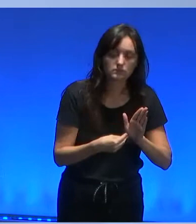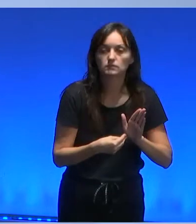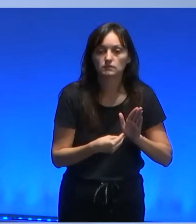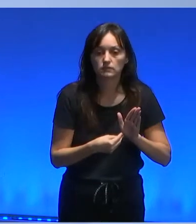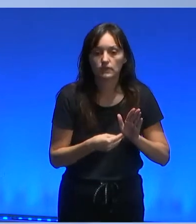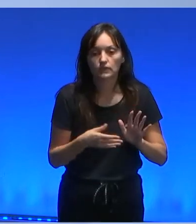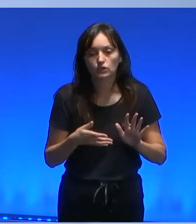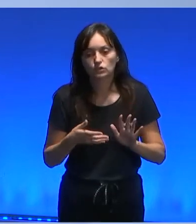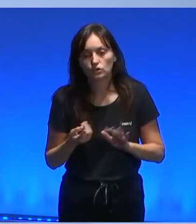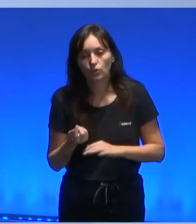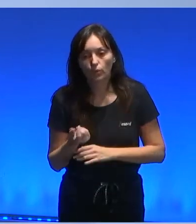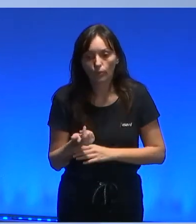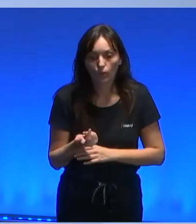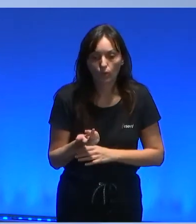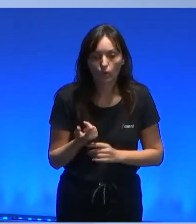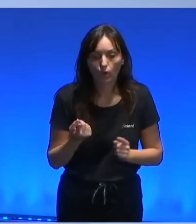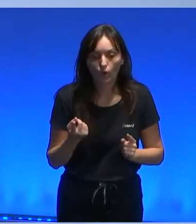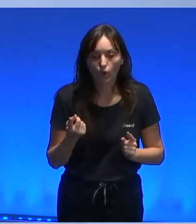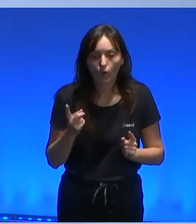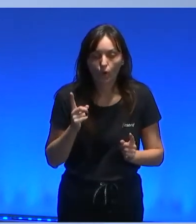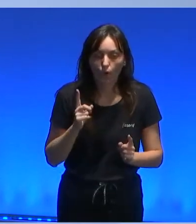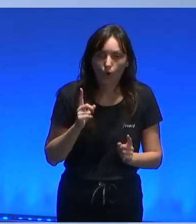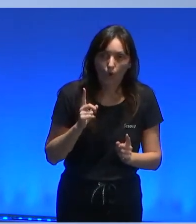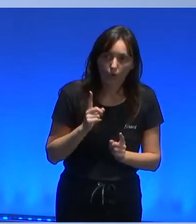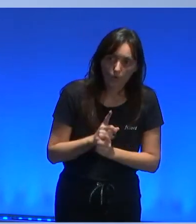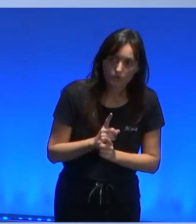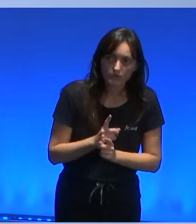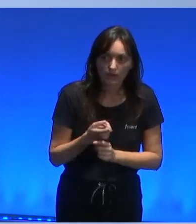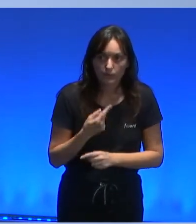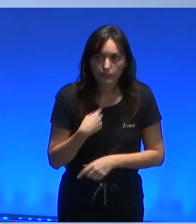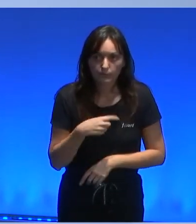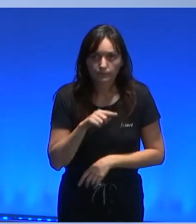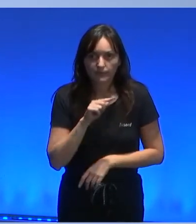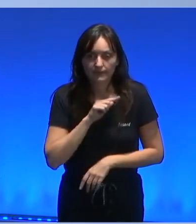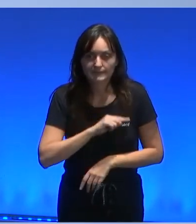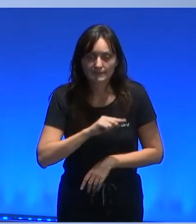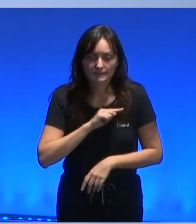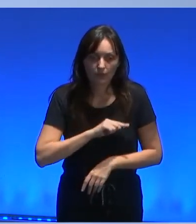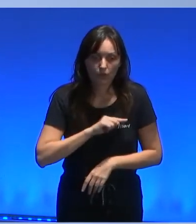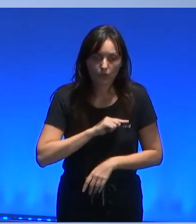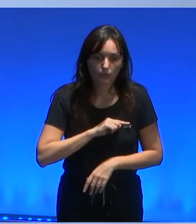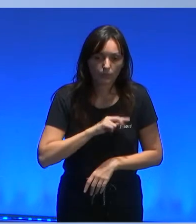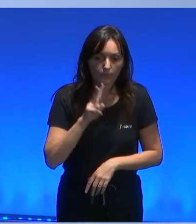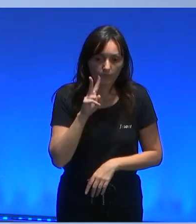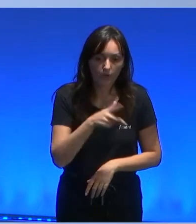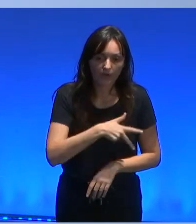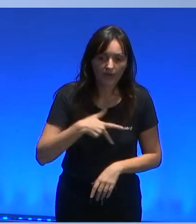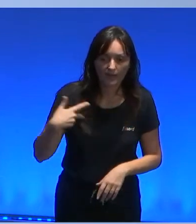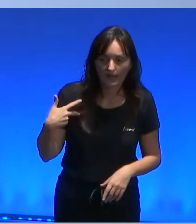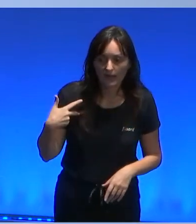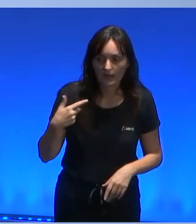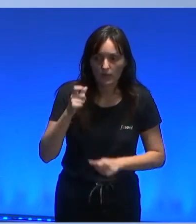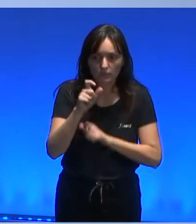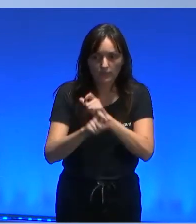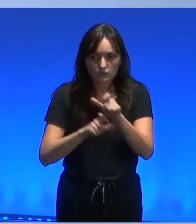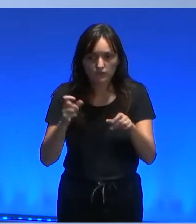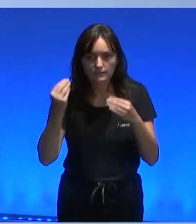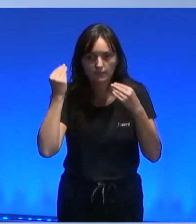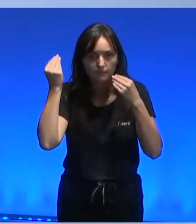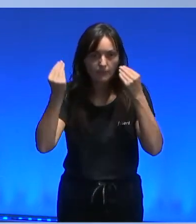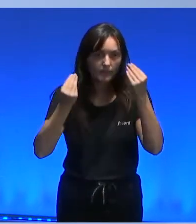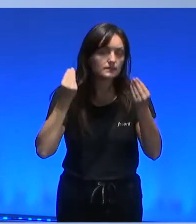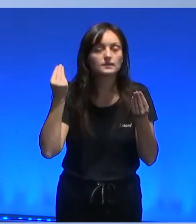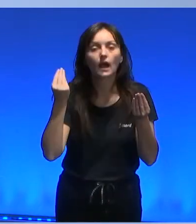una percepción que yo noto en general, que la gente piensa que es un